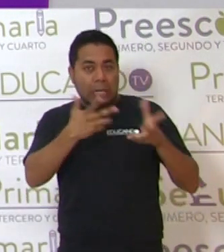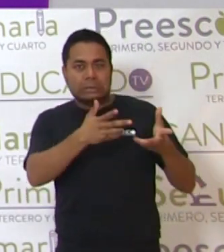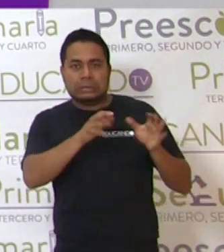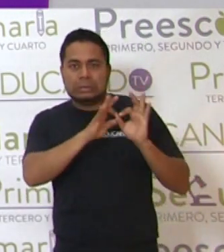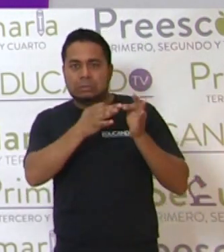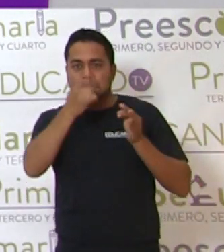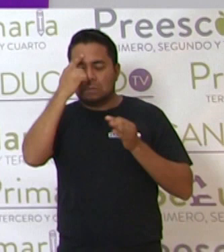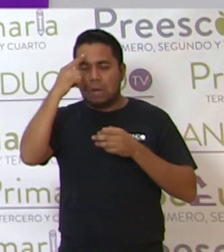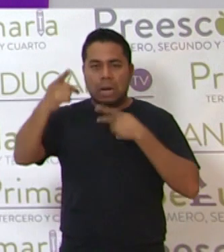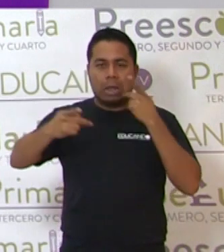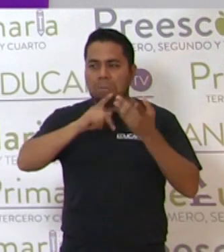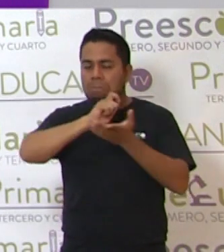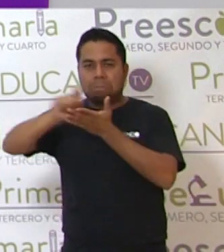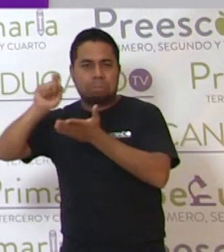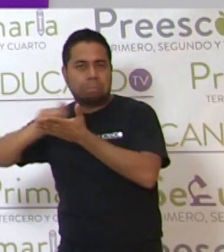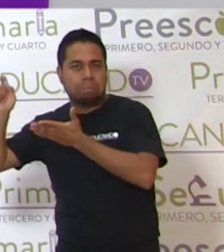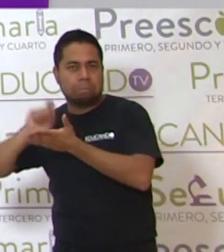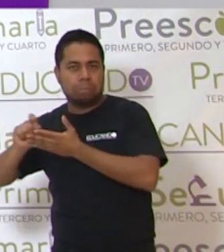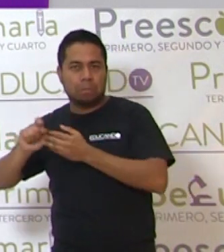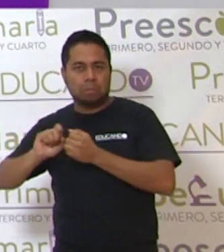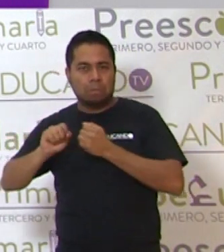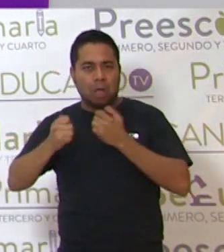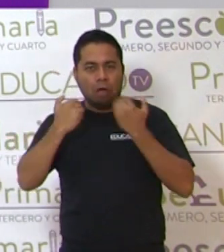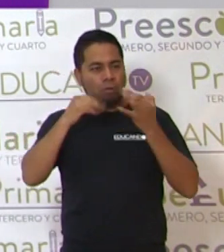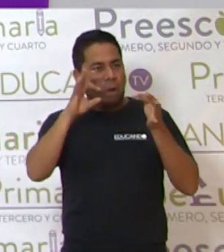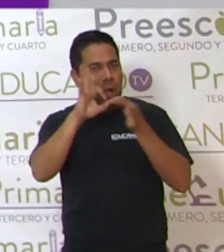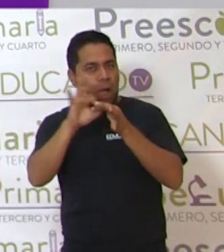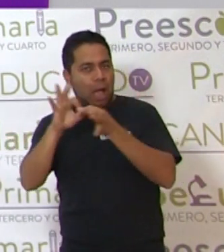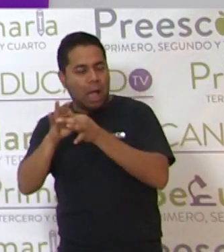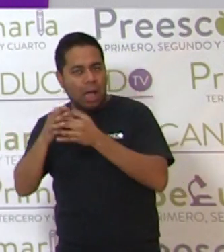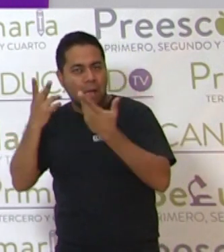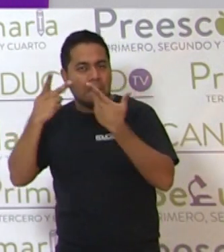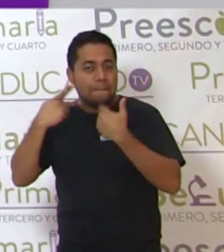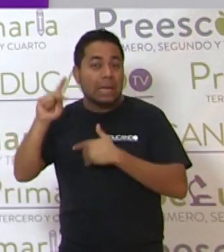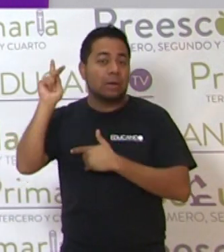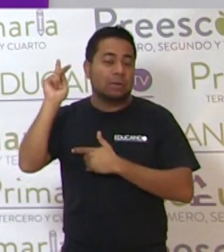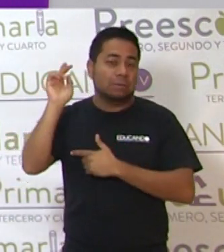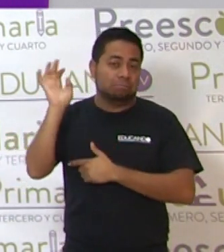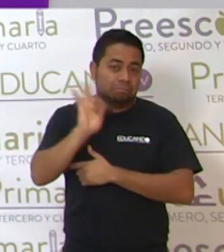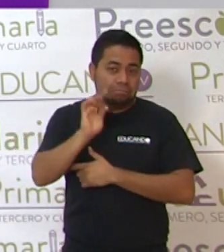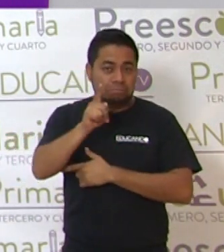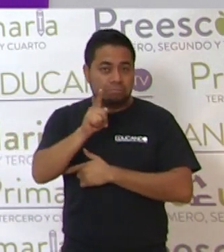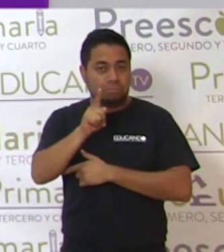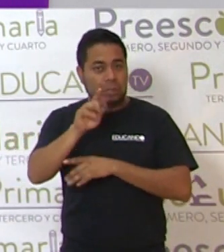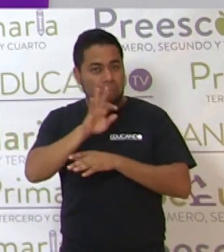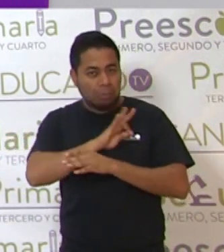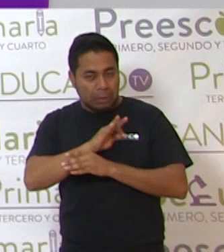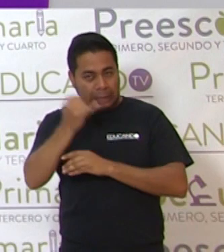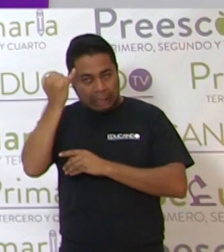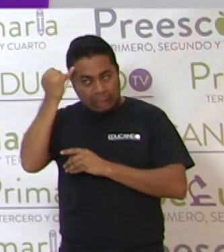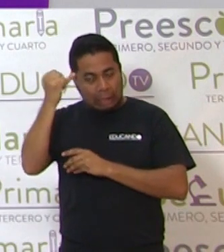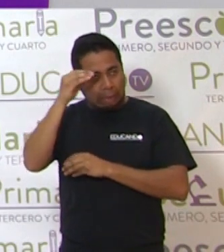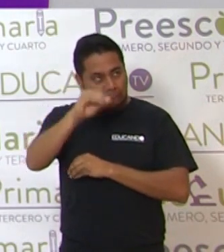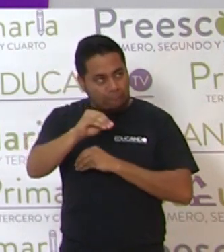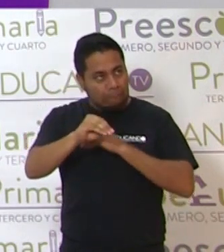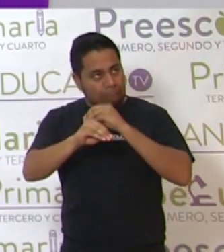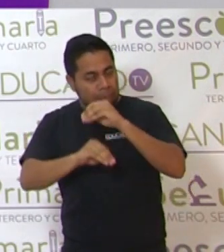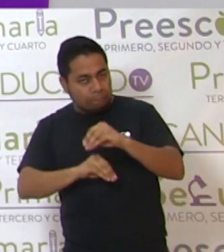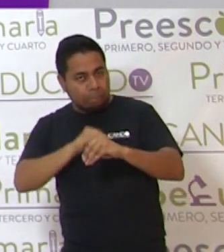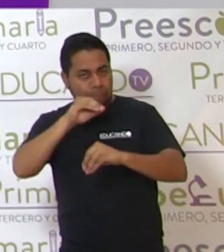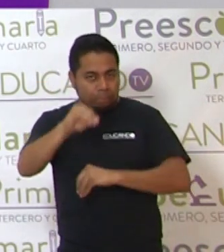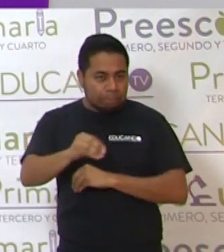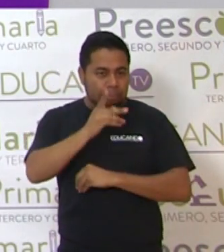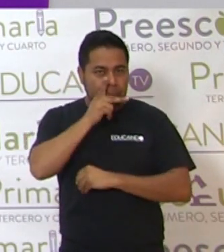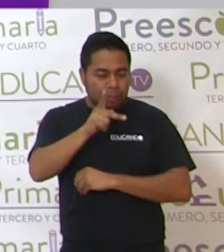Puede ser que no te parezca algo coherente, pero tal vez si tú le puedes ir dando ideas y le puedas ir